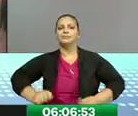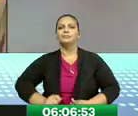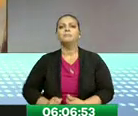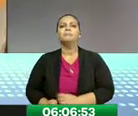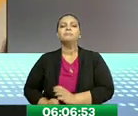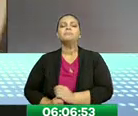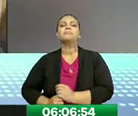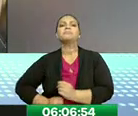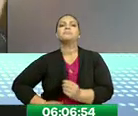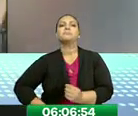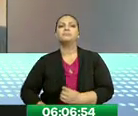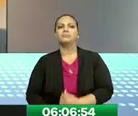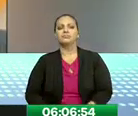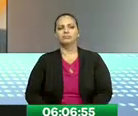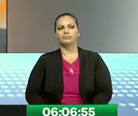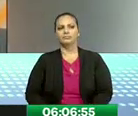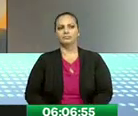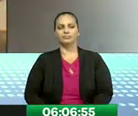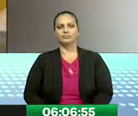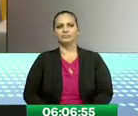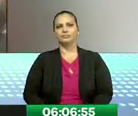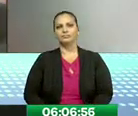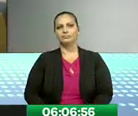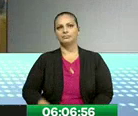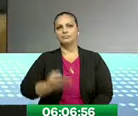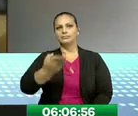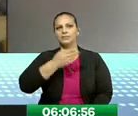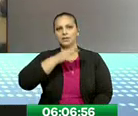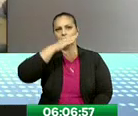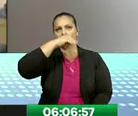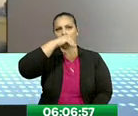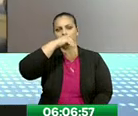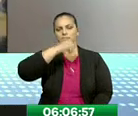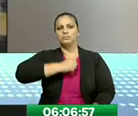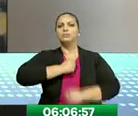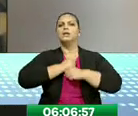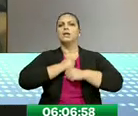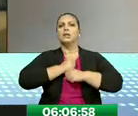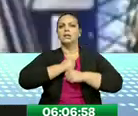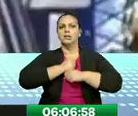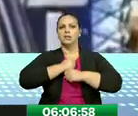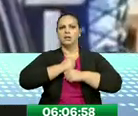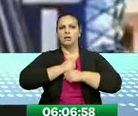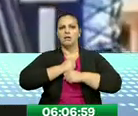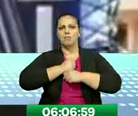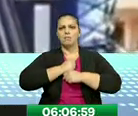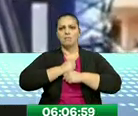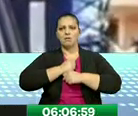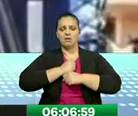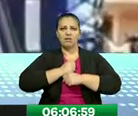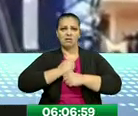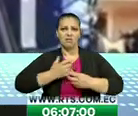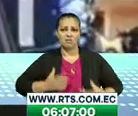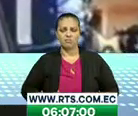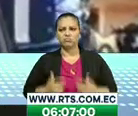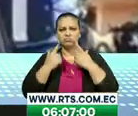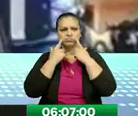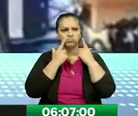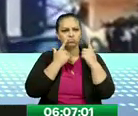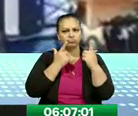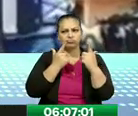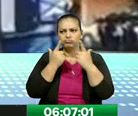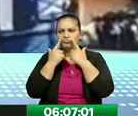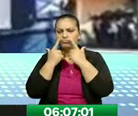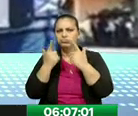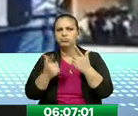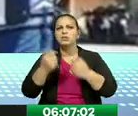hacerlo porque le gusta o porque quiere verlo molesto a ustedes. Usted tiene que haber la educación dentro de la gente como el conductor